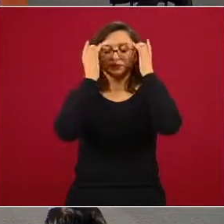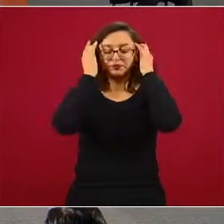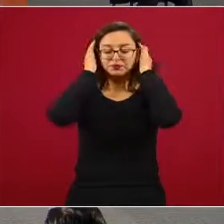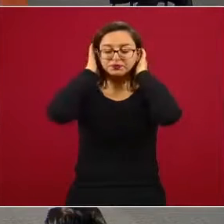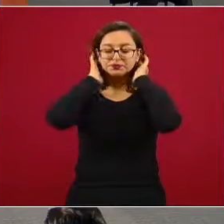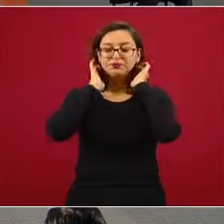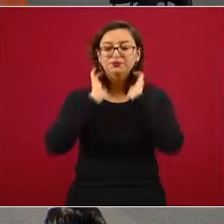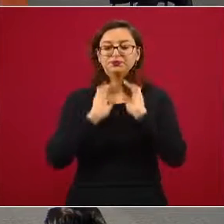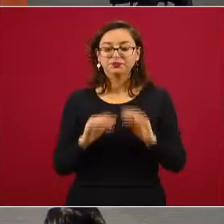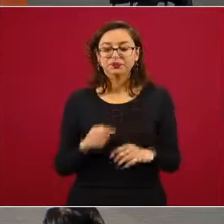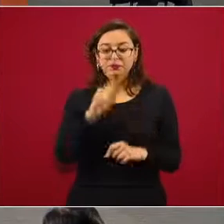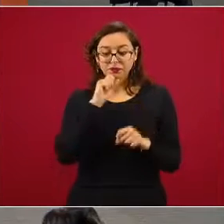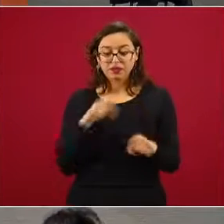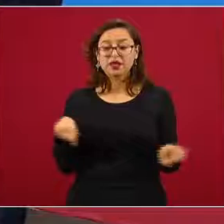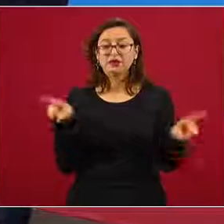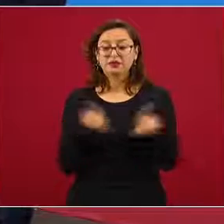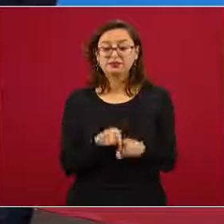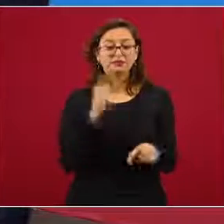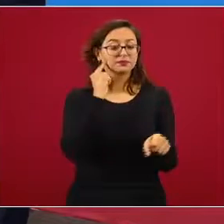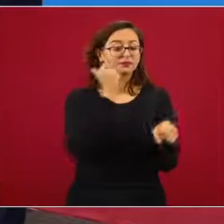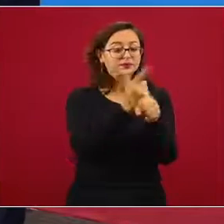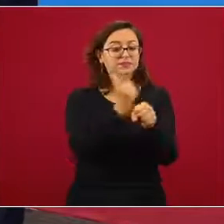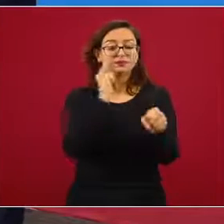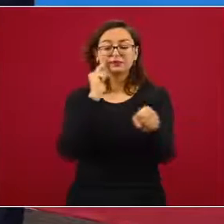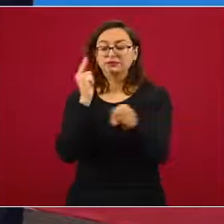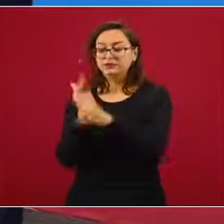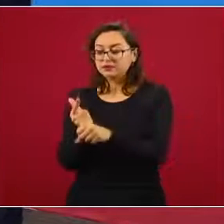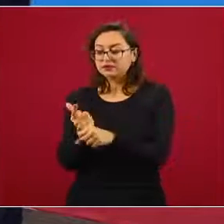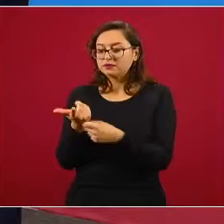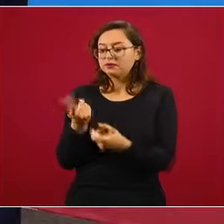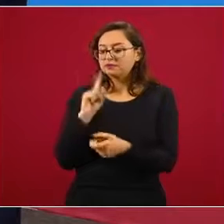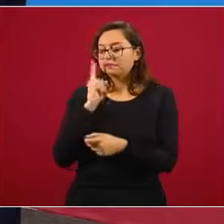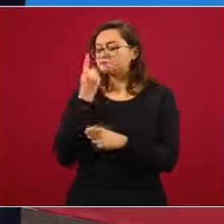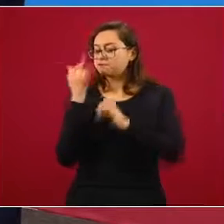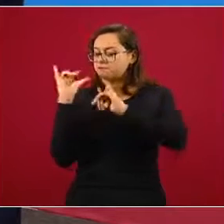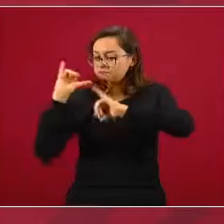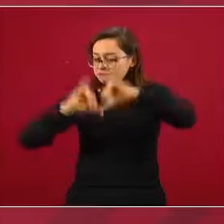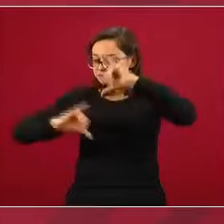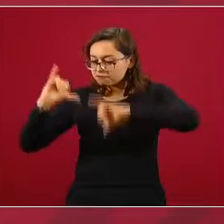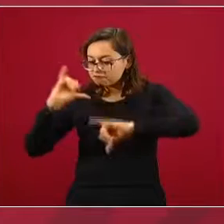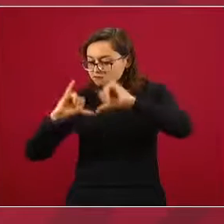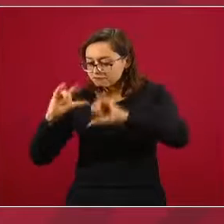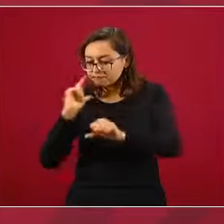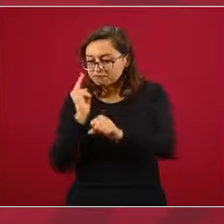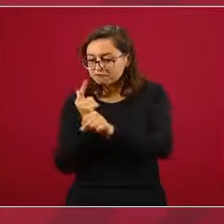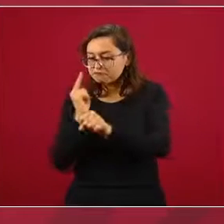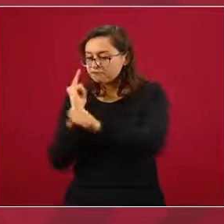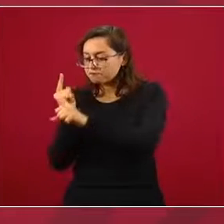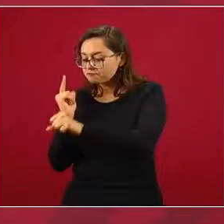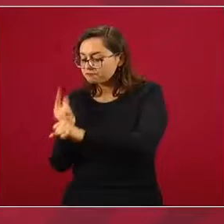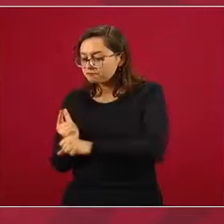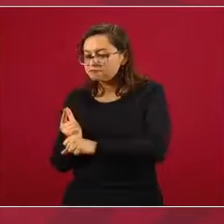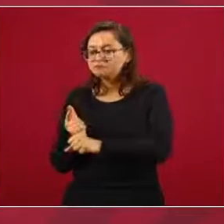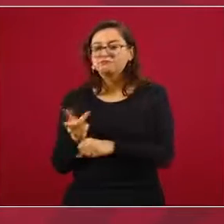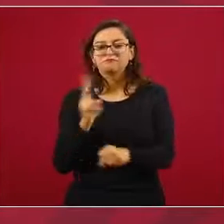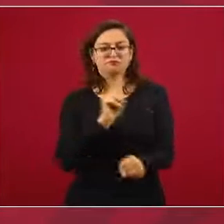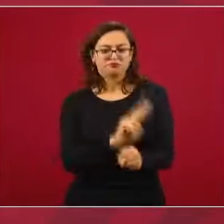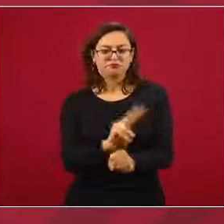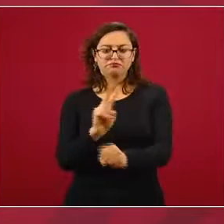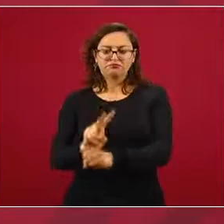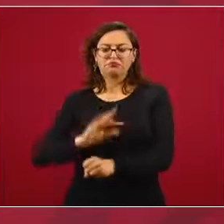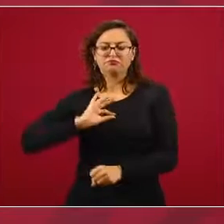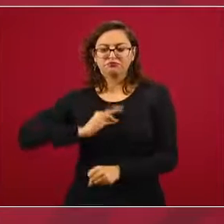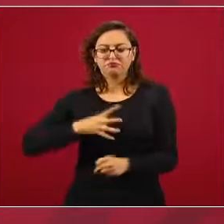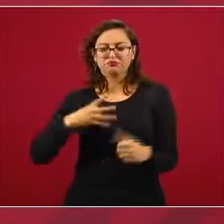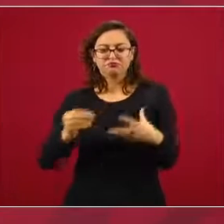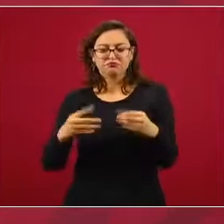la realización de pruebas diagnósticas atiende a un criterio de orientación en la vigilancia